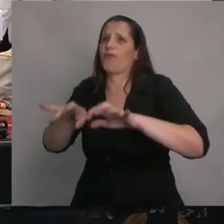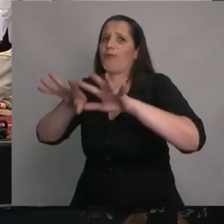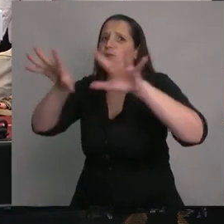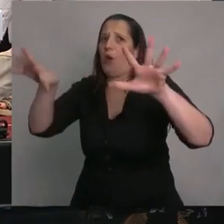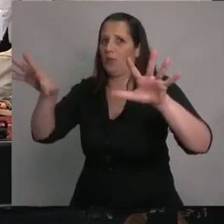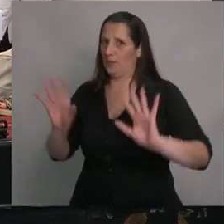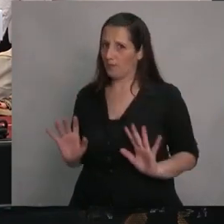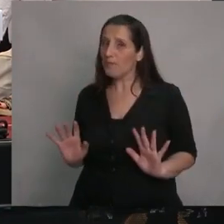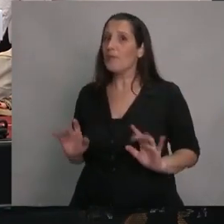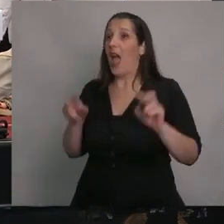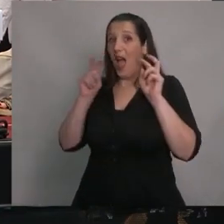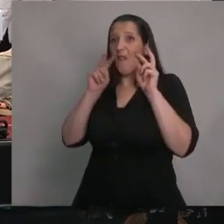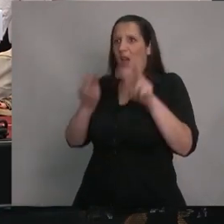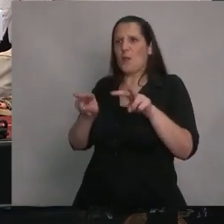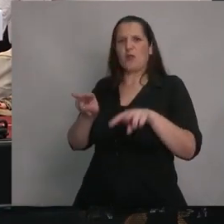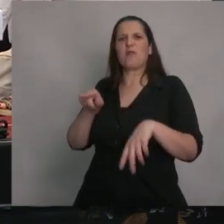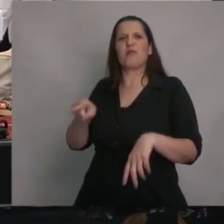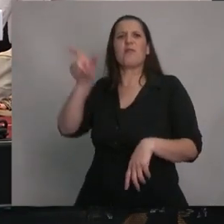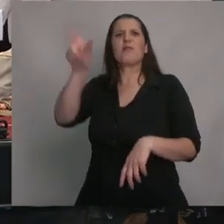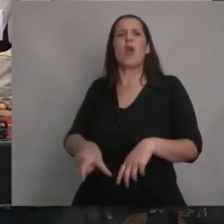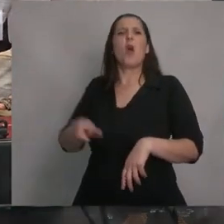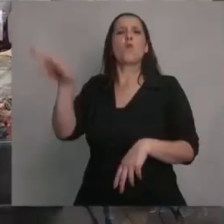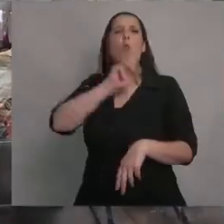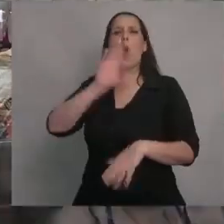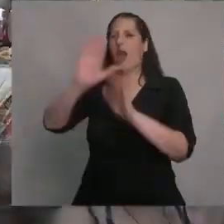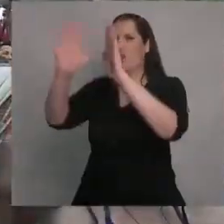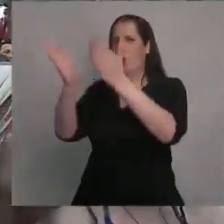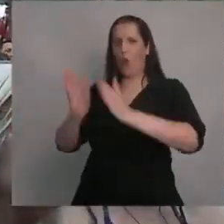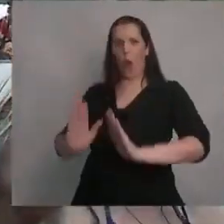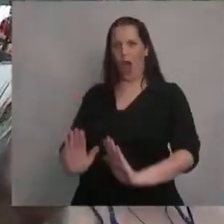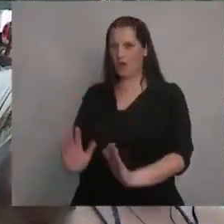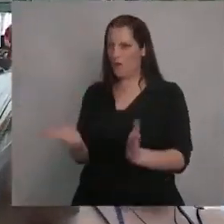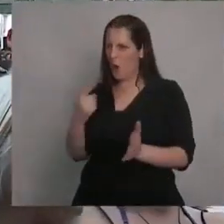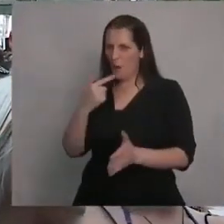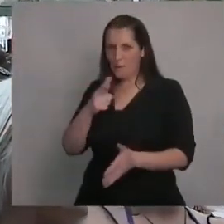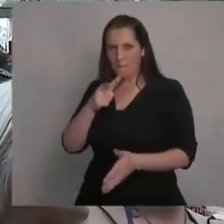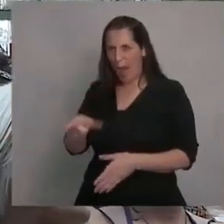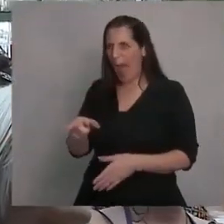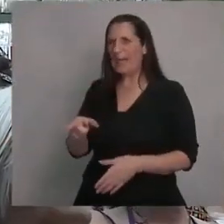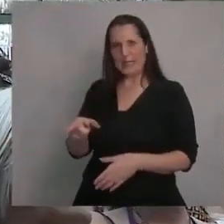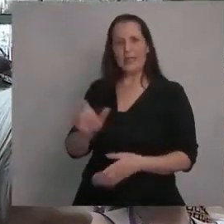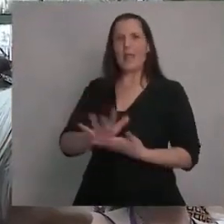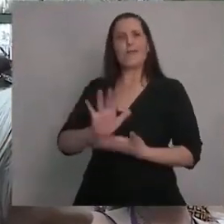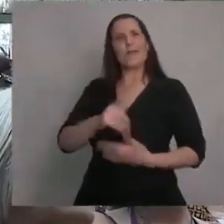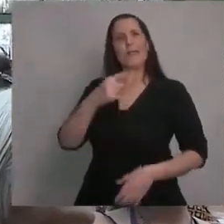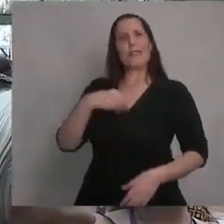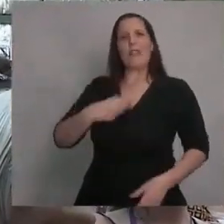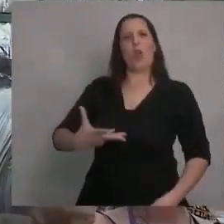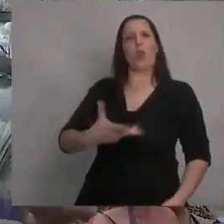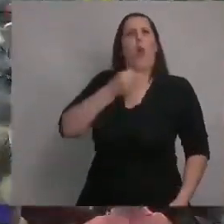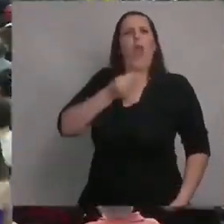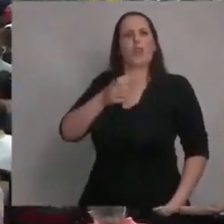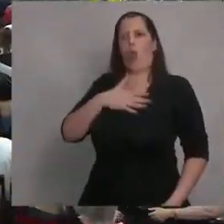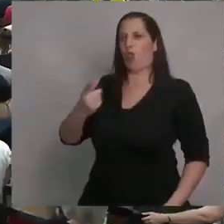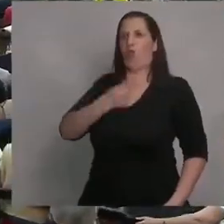ahí el cuerpo de la mujer como bastidor donde se escribe la soberanía de esos dueños, nos llevan y